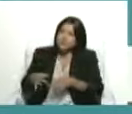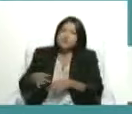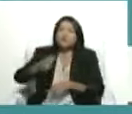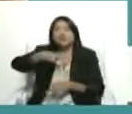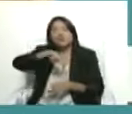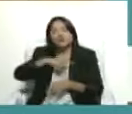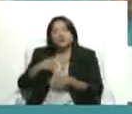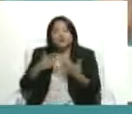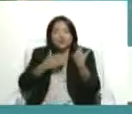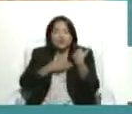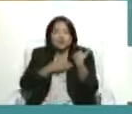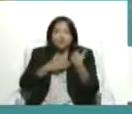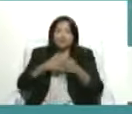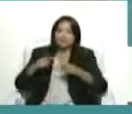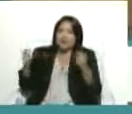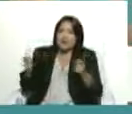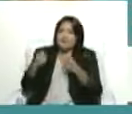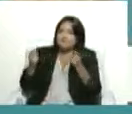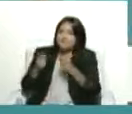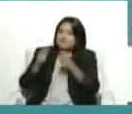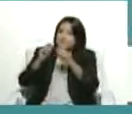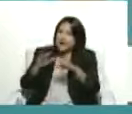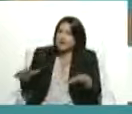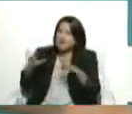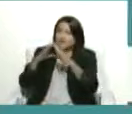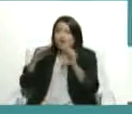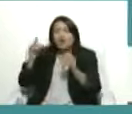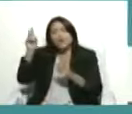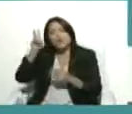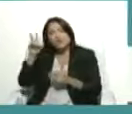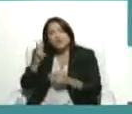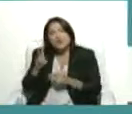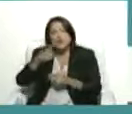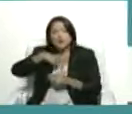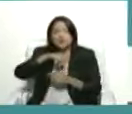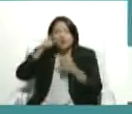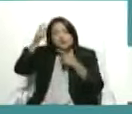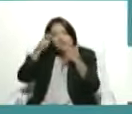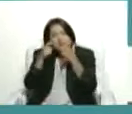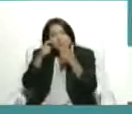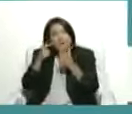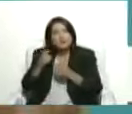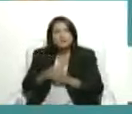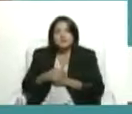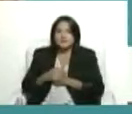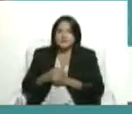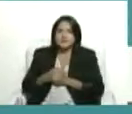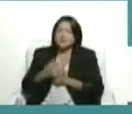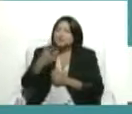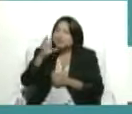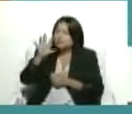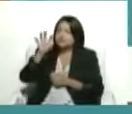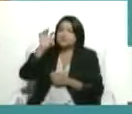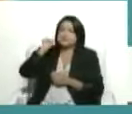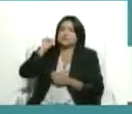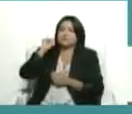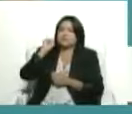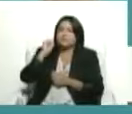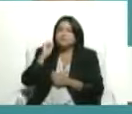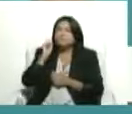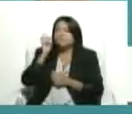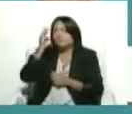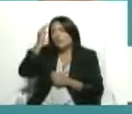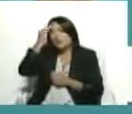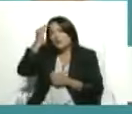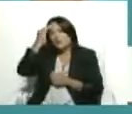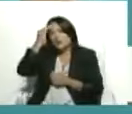comando de lo que nosotros somos, el chavismo, la fuerza chavista, nosotros entendemos con absoluta madurez que